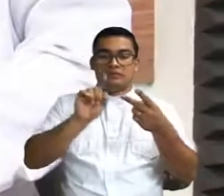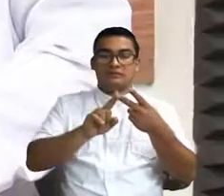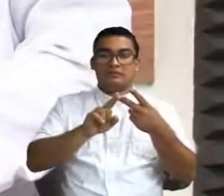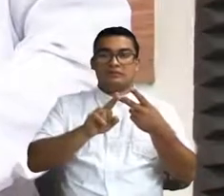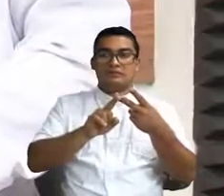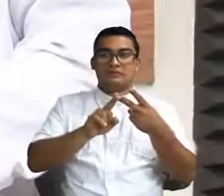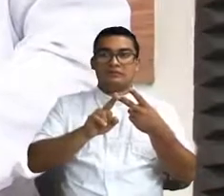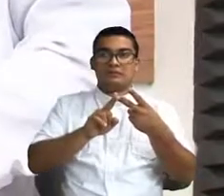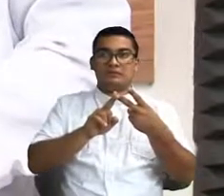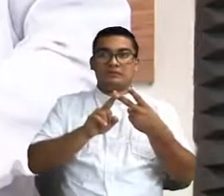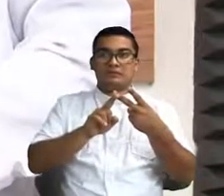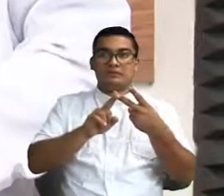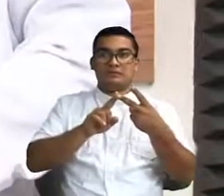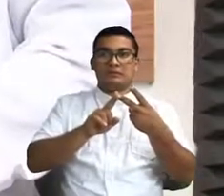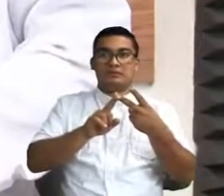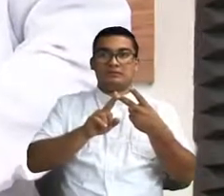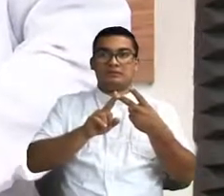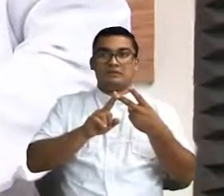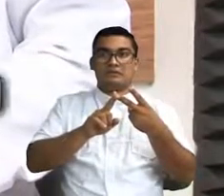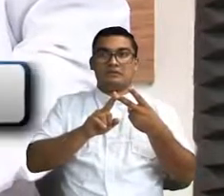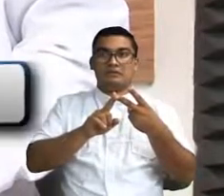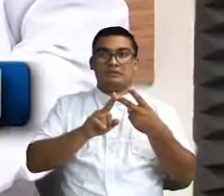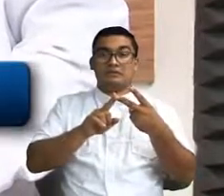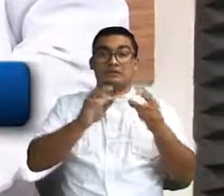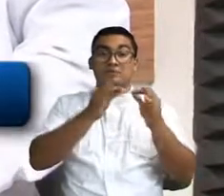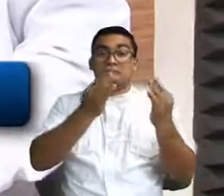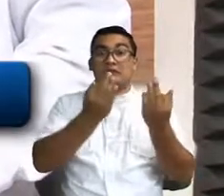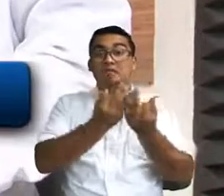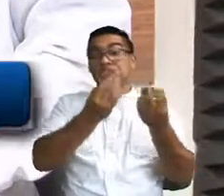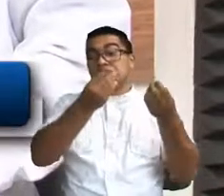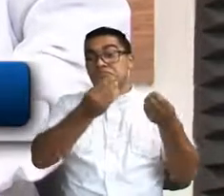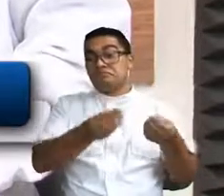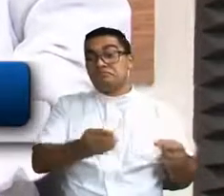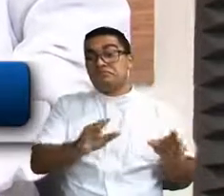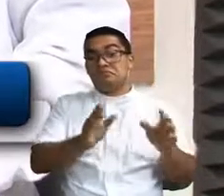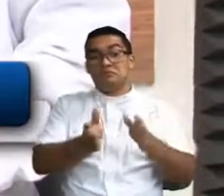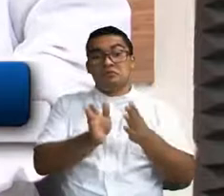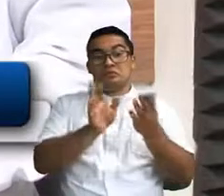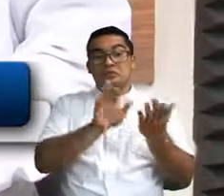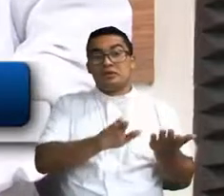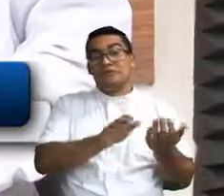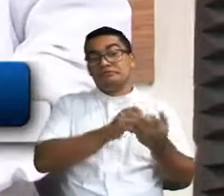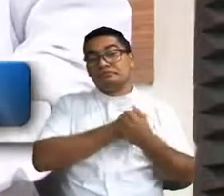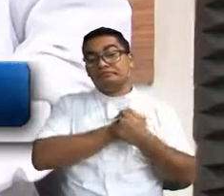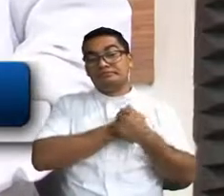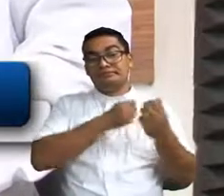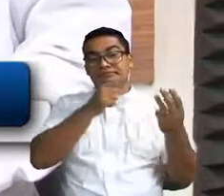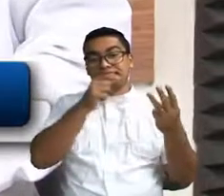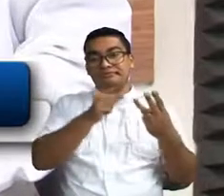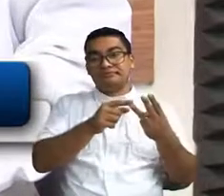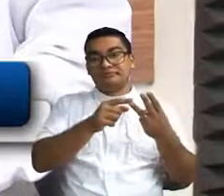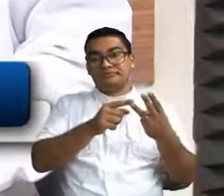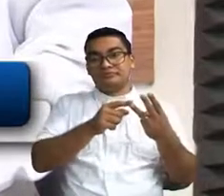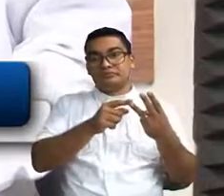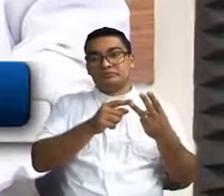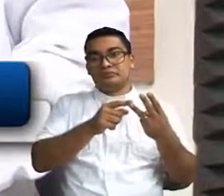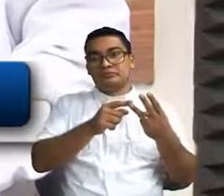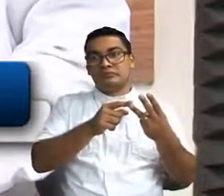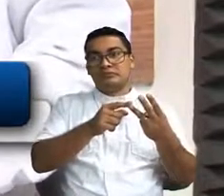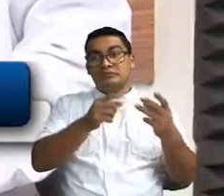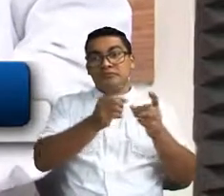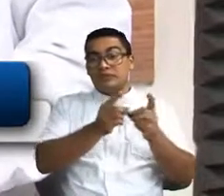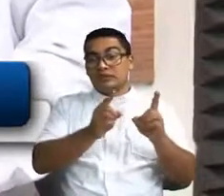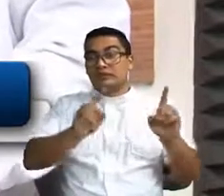ansiedad relacionada a la pérdida de la familia, a un familiar o un ser querido. Uh-huh. Existe también la ansiedad a la